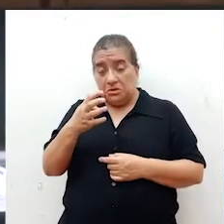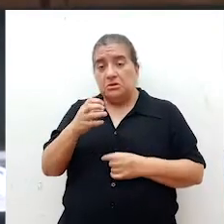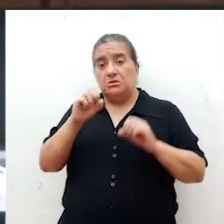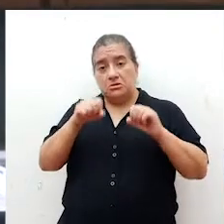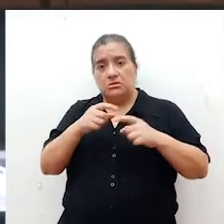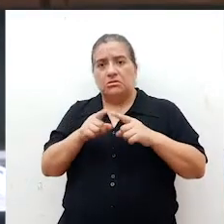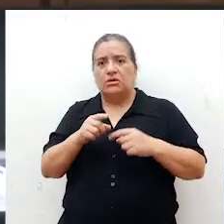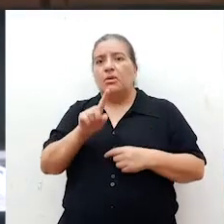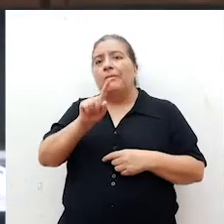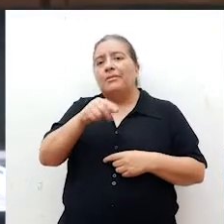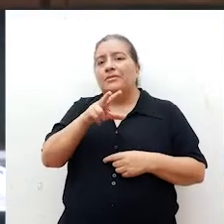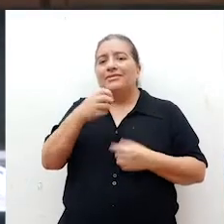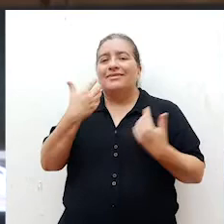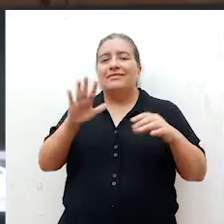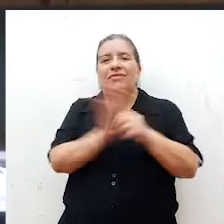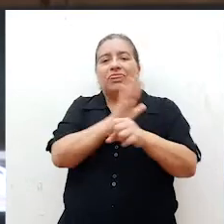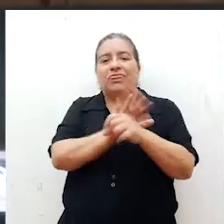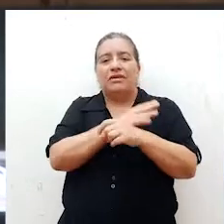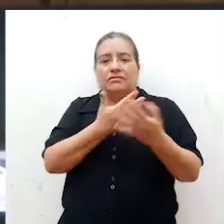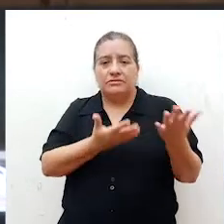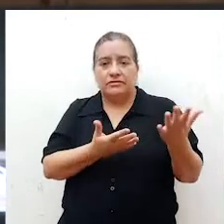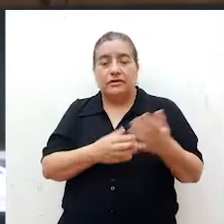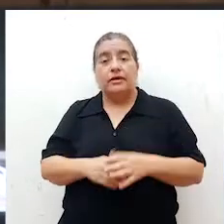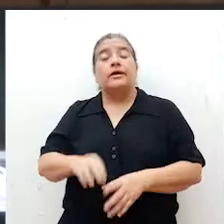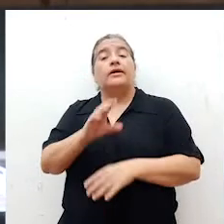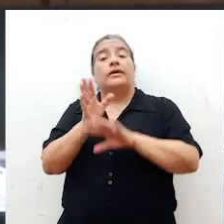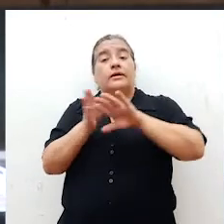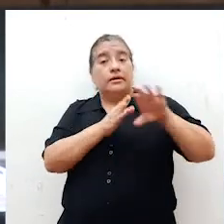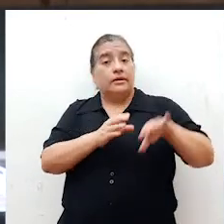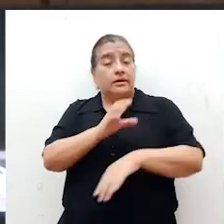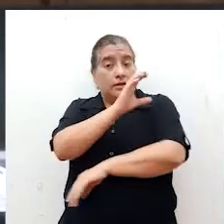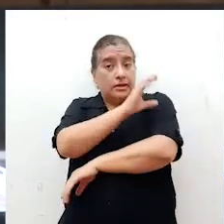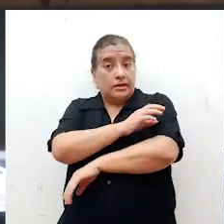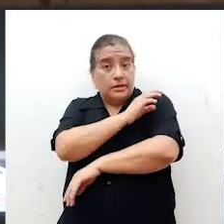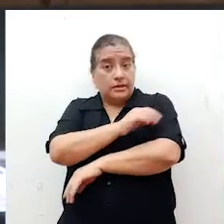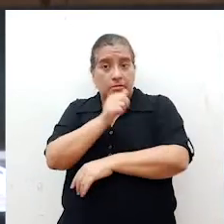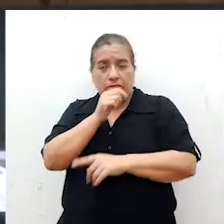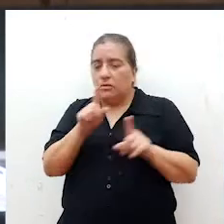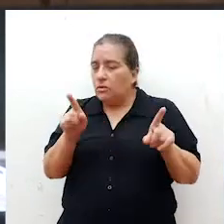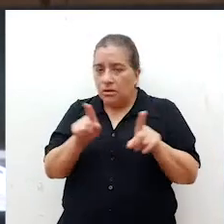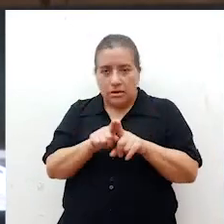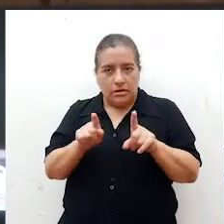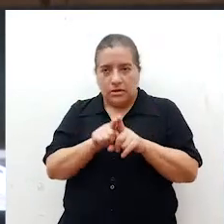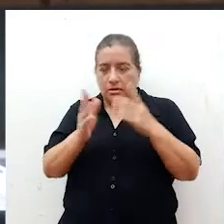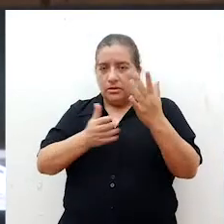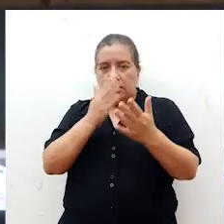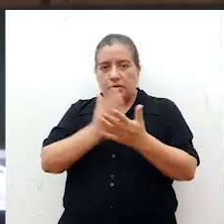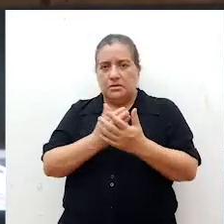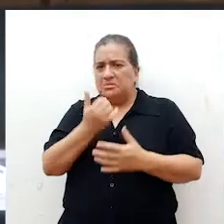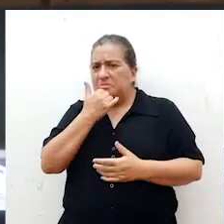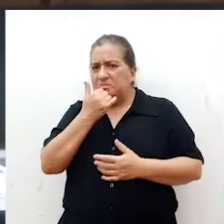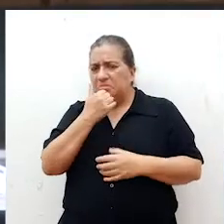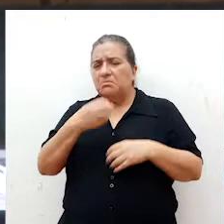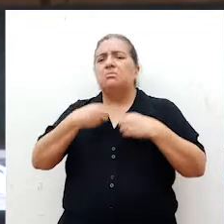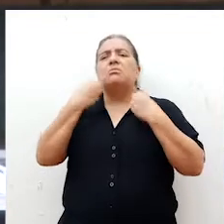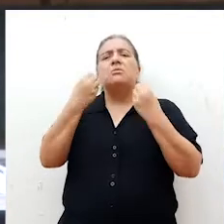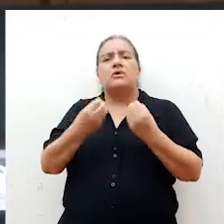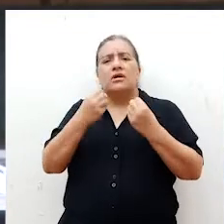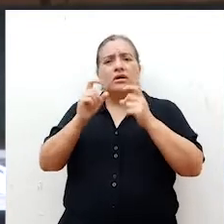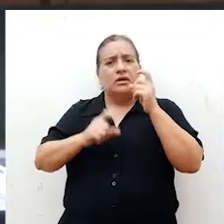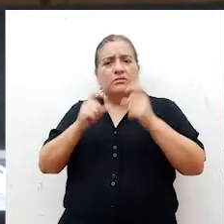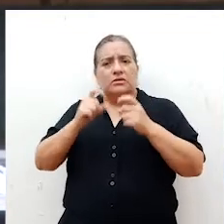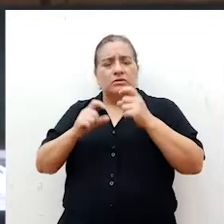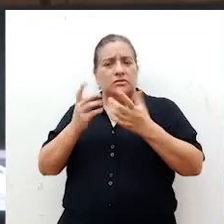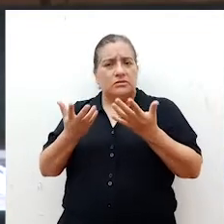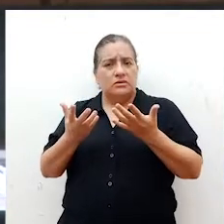hoy el objetivo es que hay 1.400 y hay más de 1.300 ocupadas. Y en relación a las clínicas privadas, sucedió exactamente lo